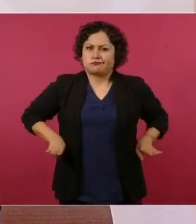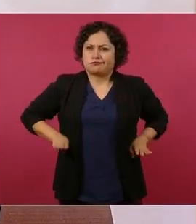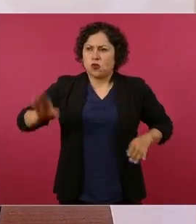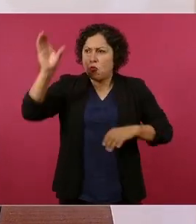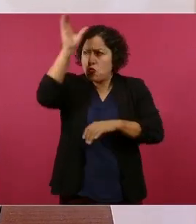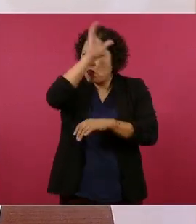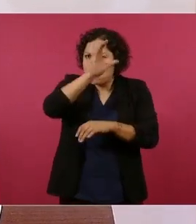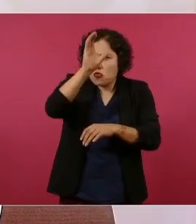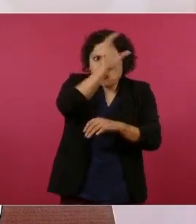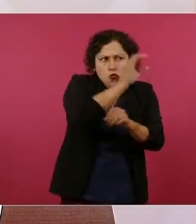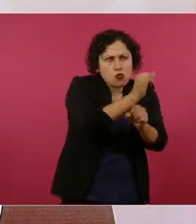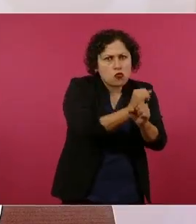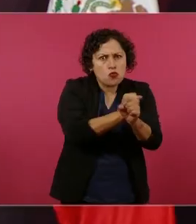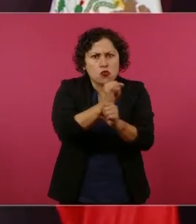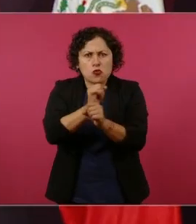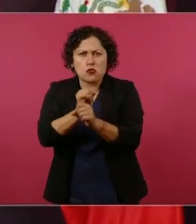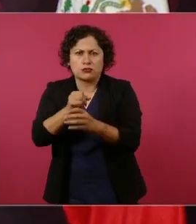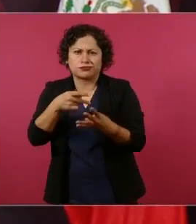mucho tiempo atrás,